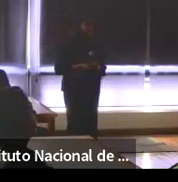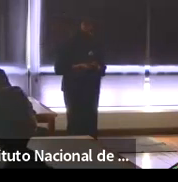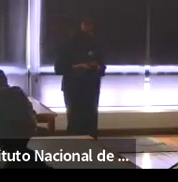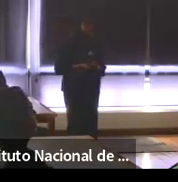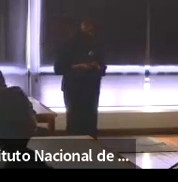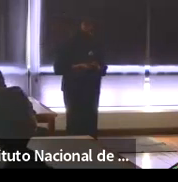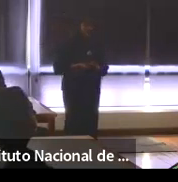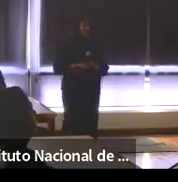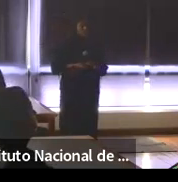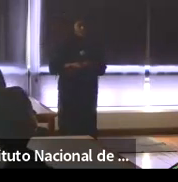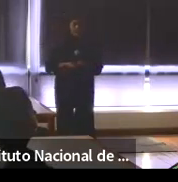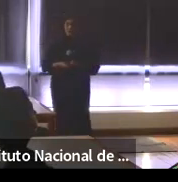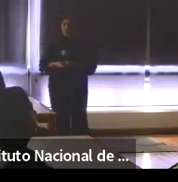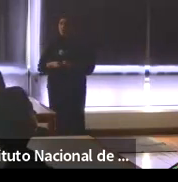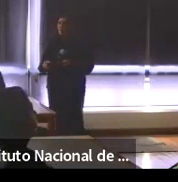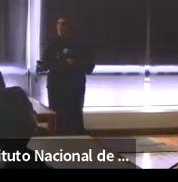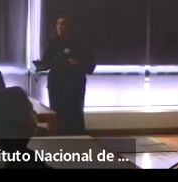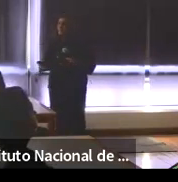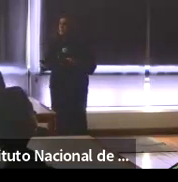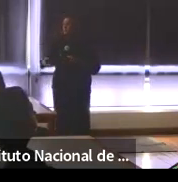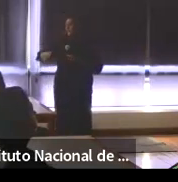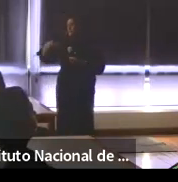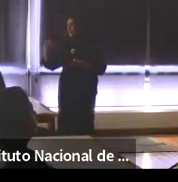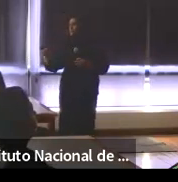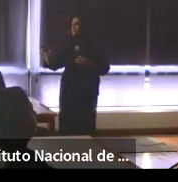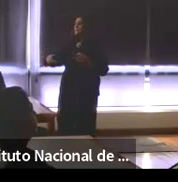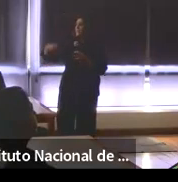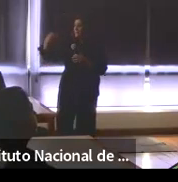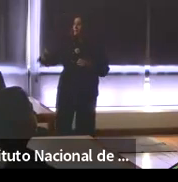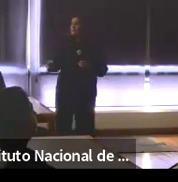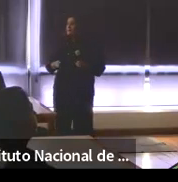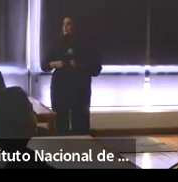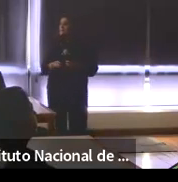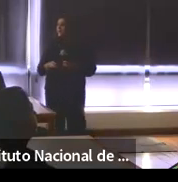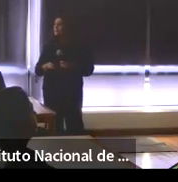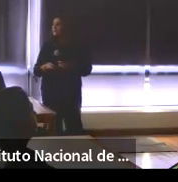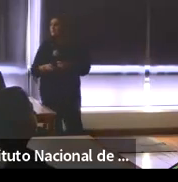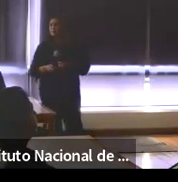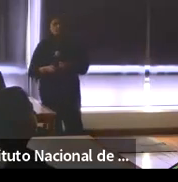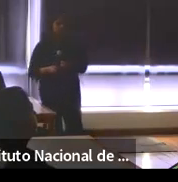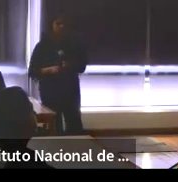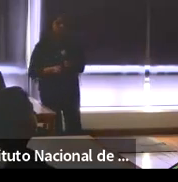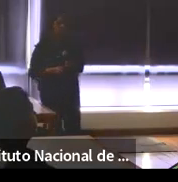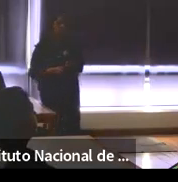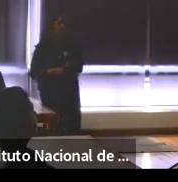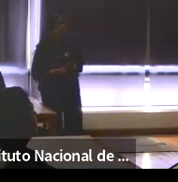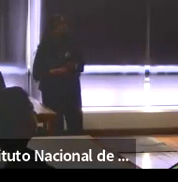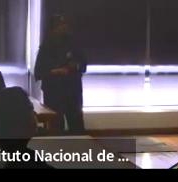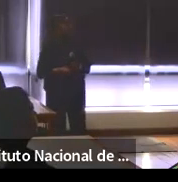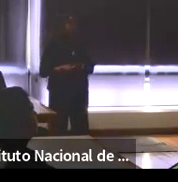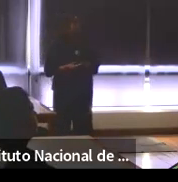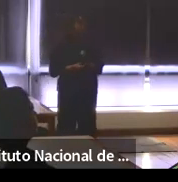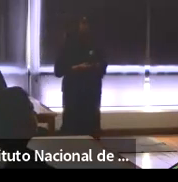un enfoque integrador donde obviamente tus aspiraciones tienen que ver con el resultado también que obtienes con esta